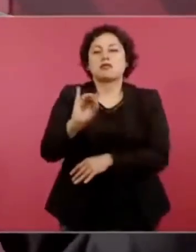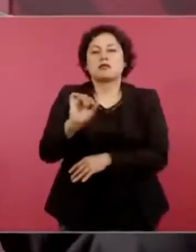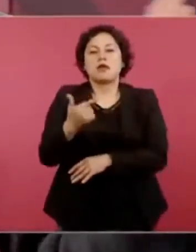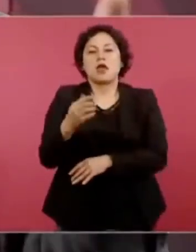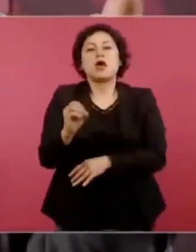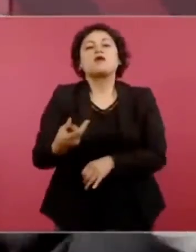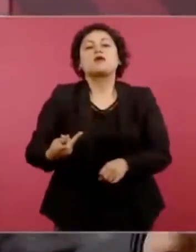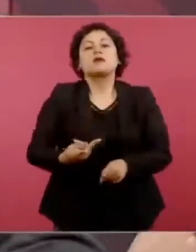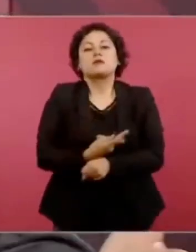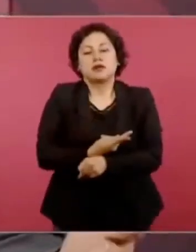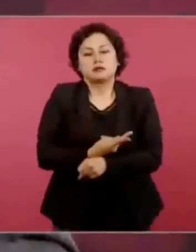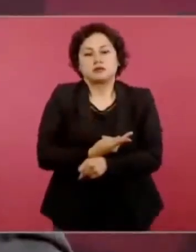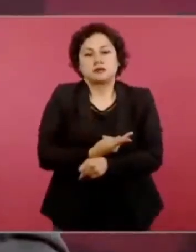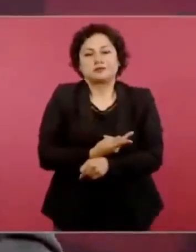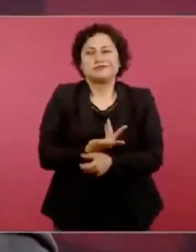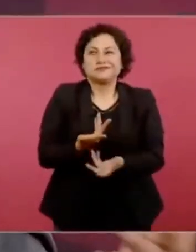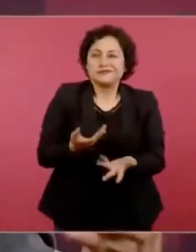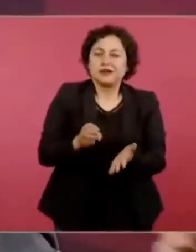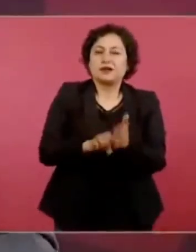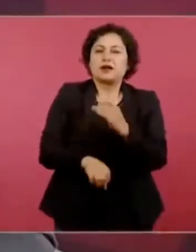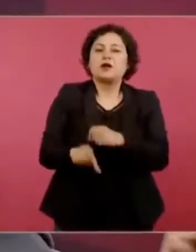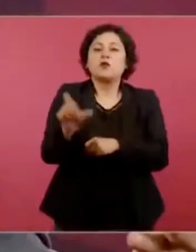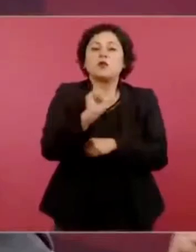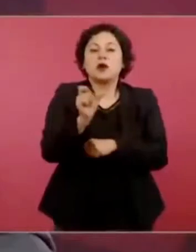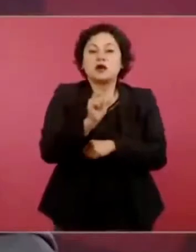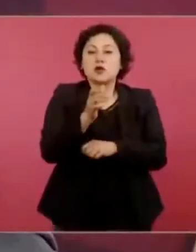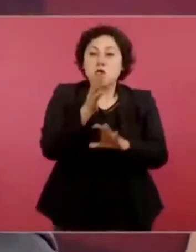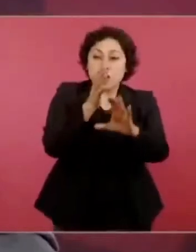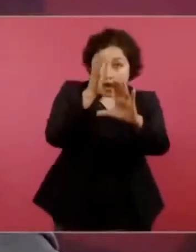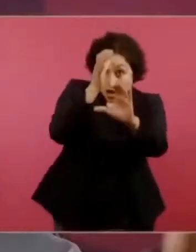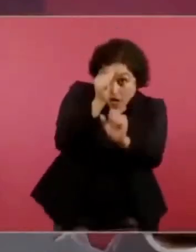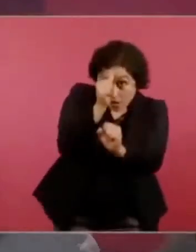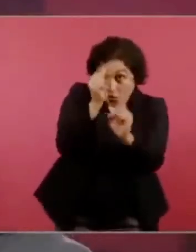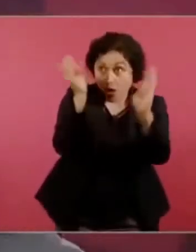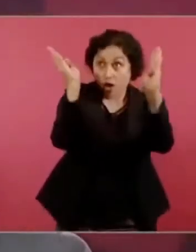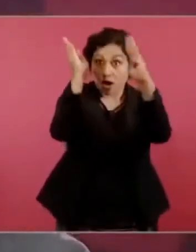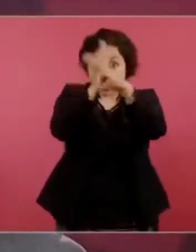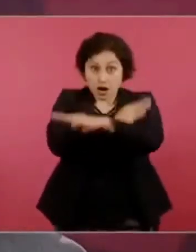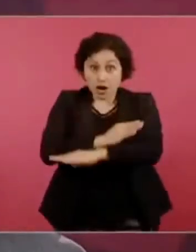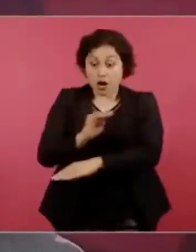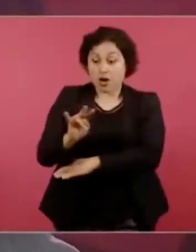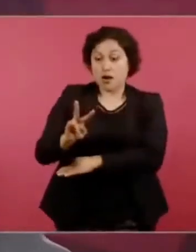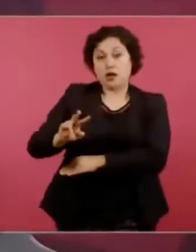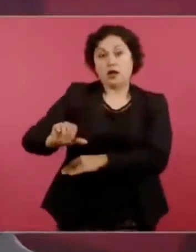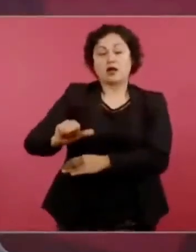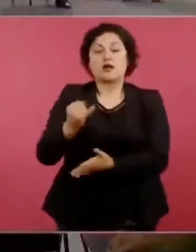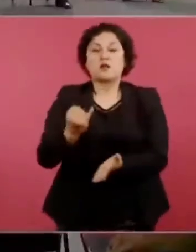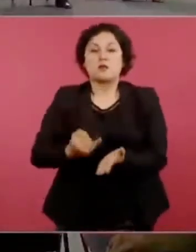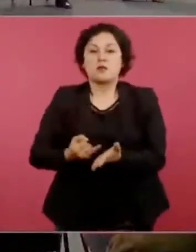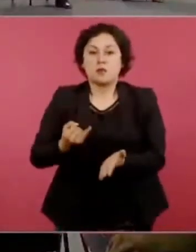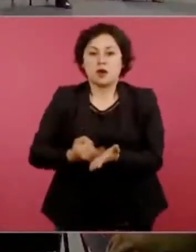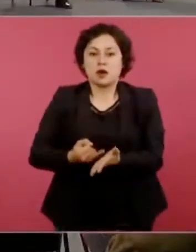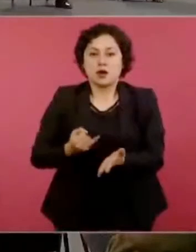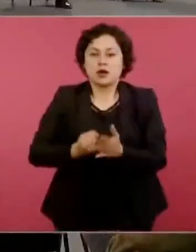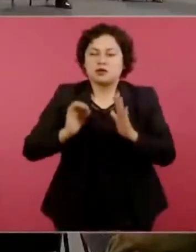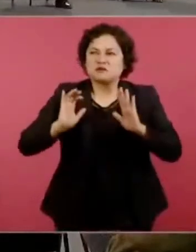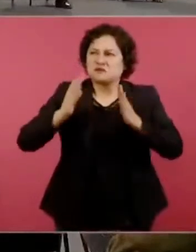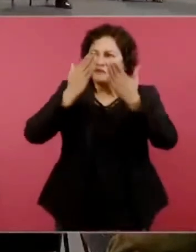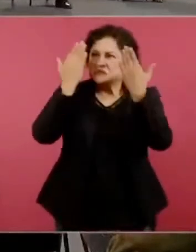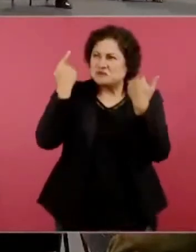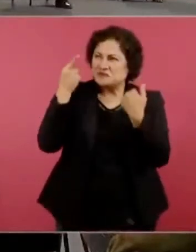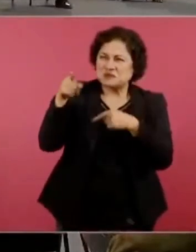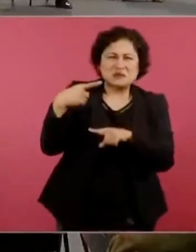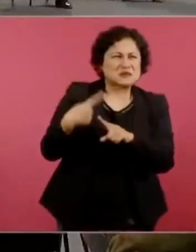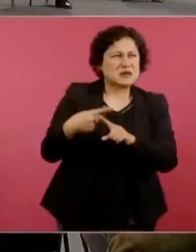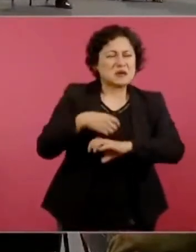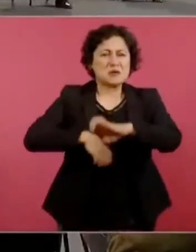se logró un acuerdo de condonación del IVA, no sé si a Jugos del Valle o a